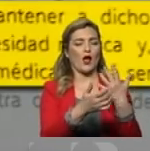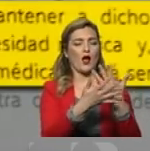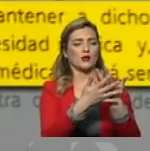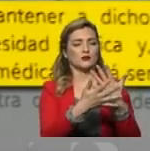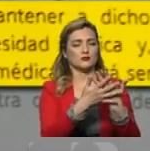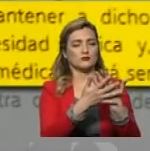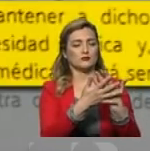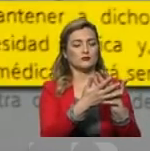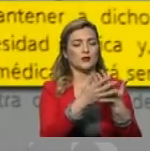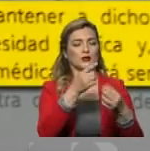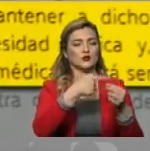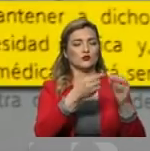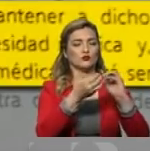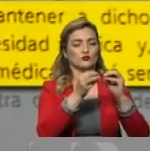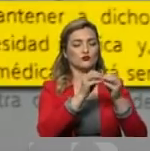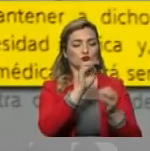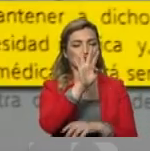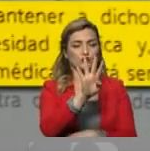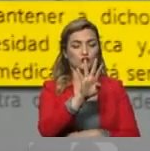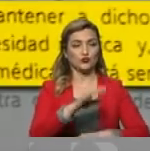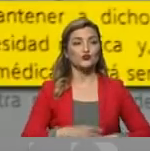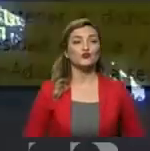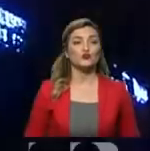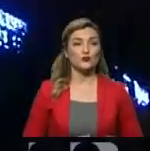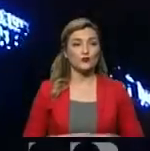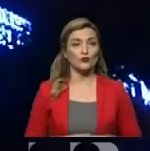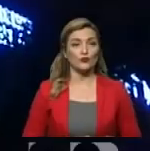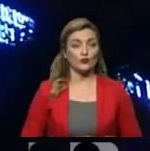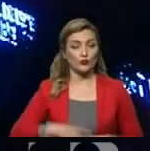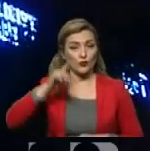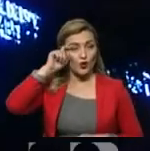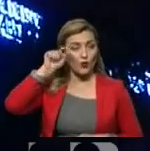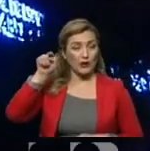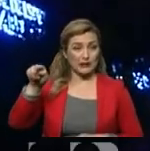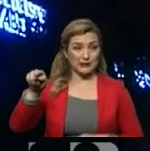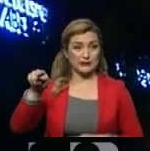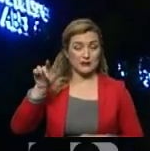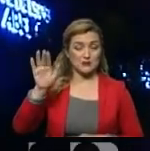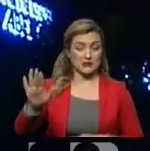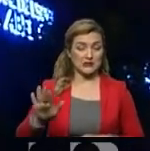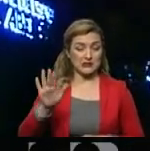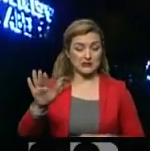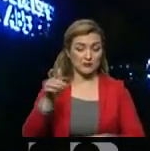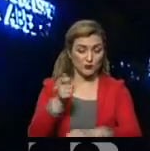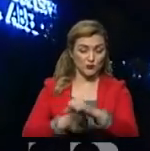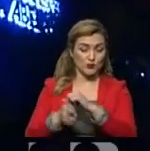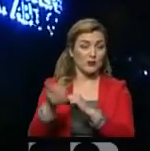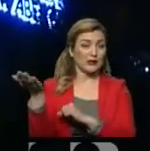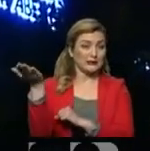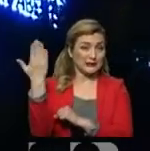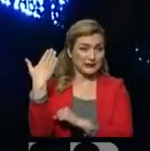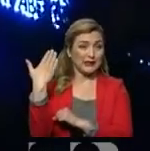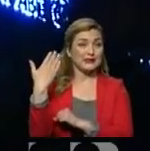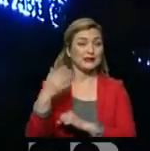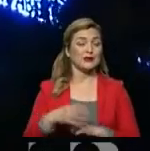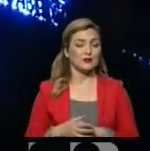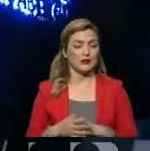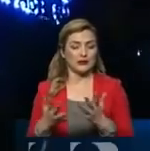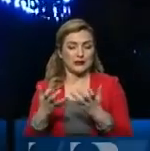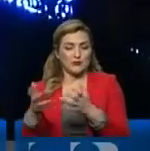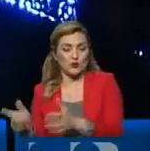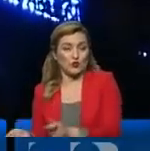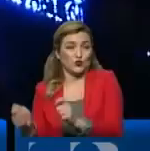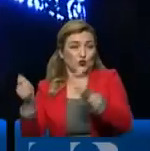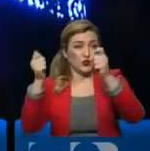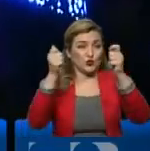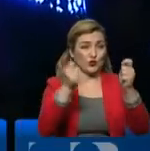carcelario Quito número 4. Recordemos que, en vista de las amenazas de muerte que ha recibido Salcedo, días atrás intentó trasladarlo a dicho centro